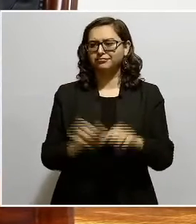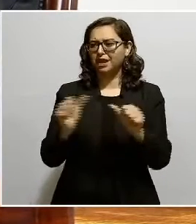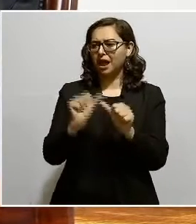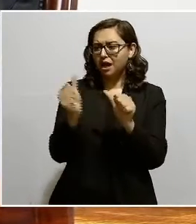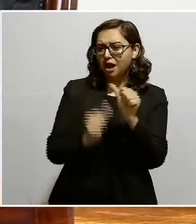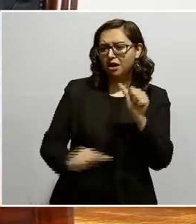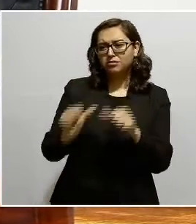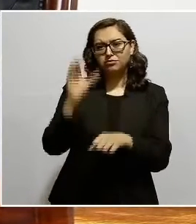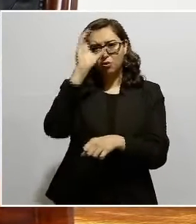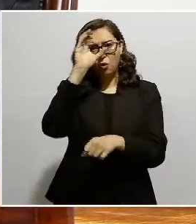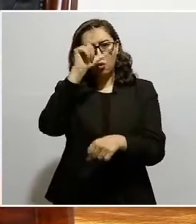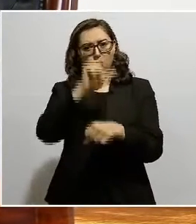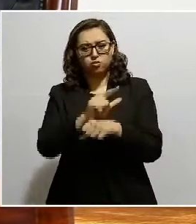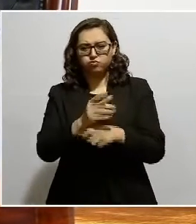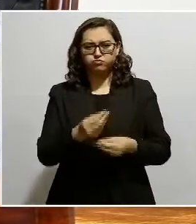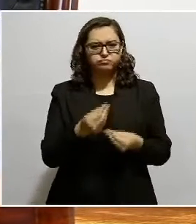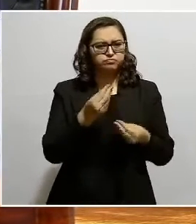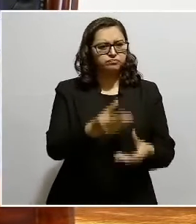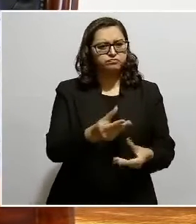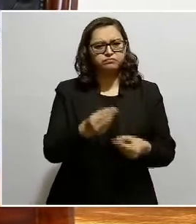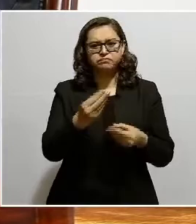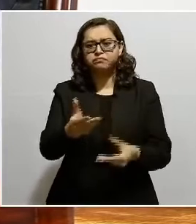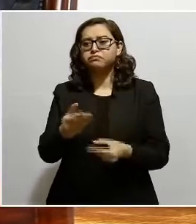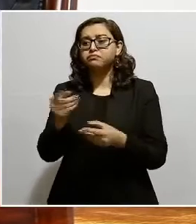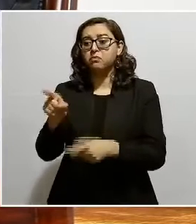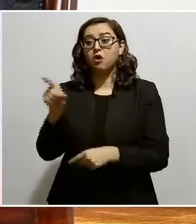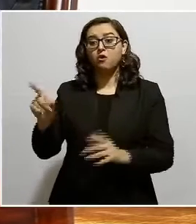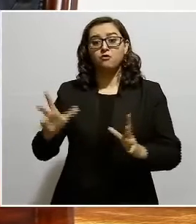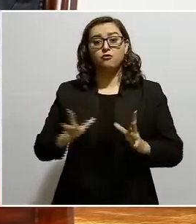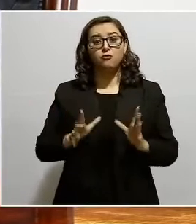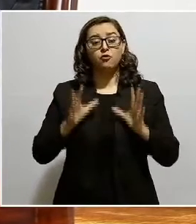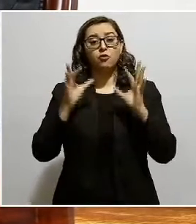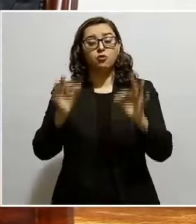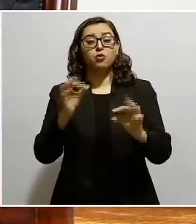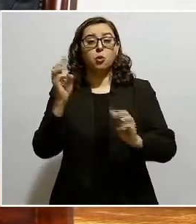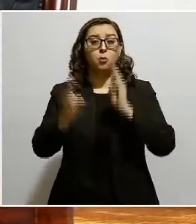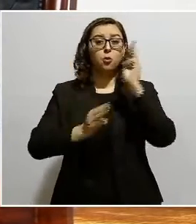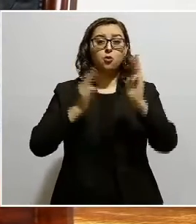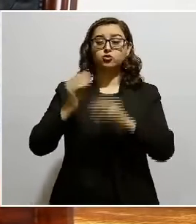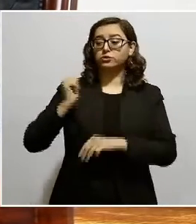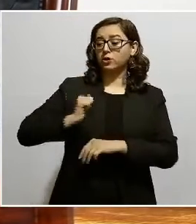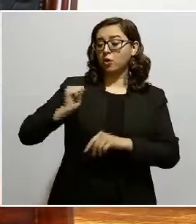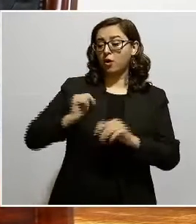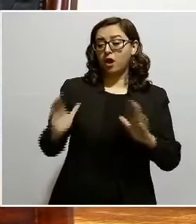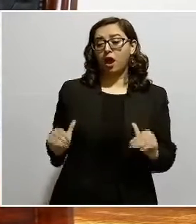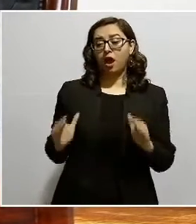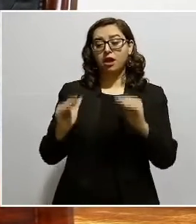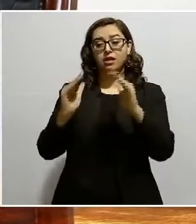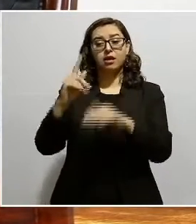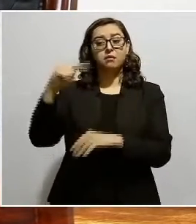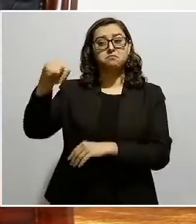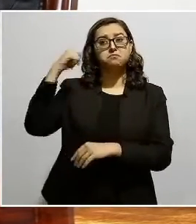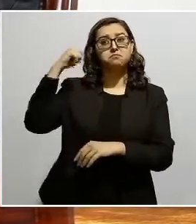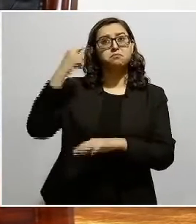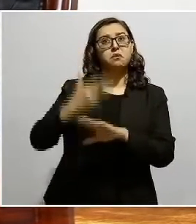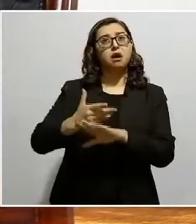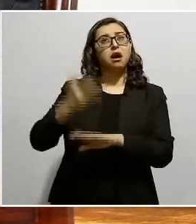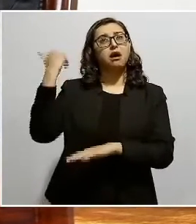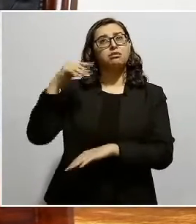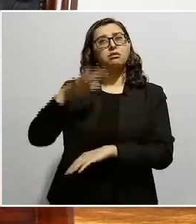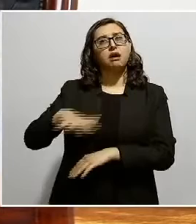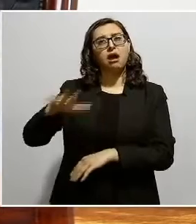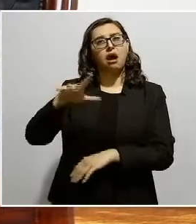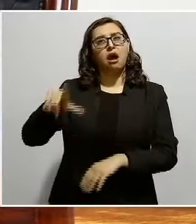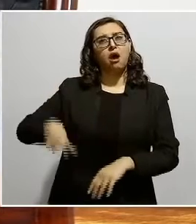cultura, fundó el Museo Arqueológico de Tabasco en la época del gobernador Francisco J.